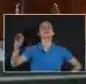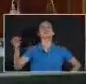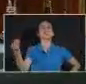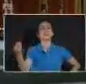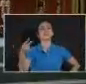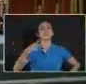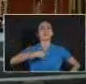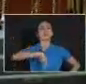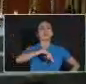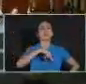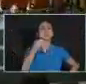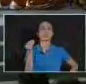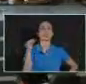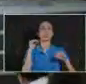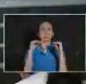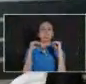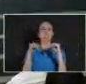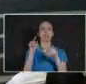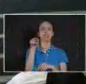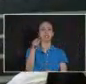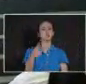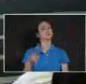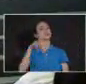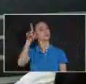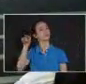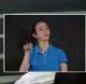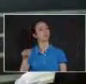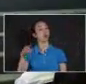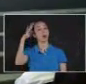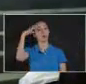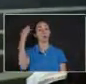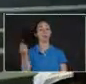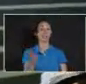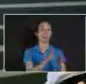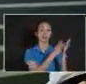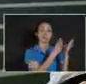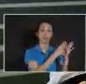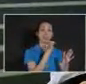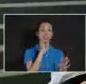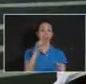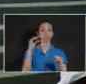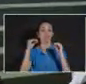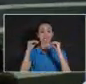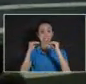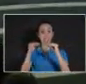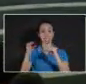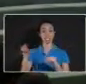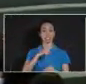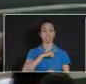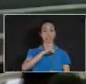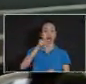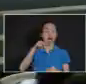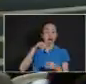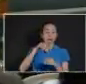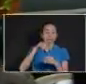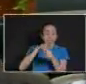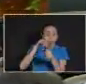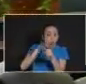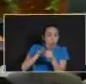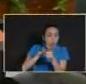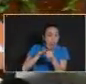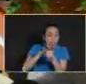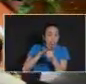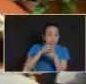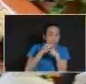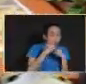Apliquémoslo. Porque la Biblia es una parábola que está encriptada, hermano, y que nosotros la tenemos que desencriptar por